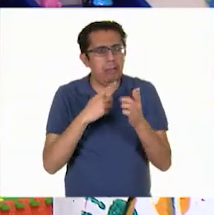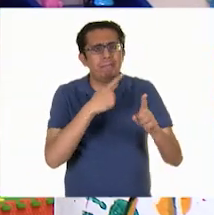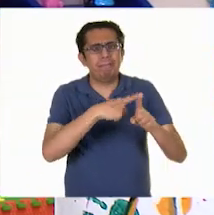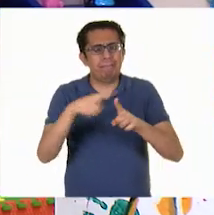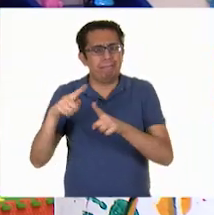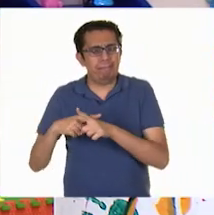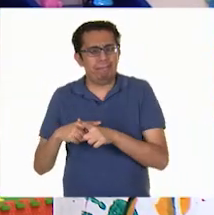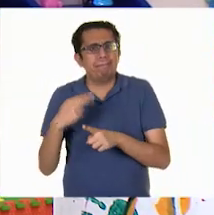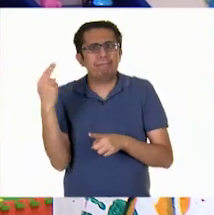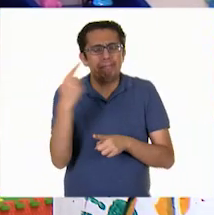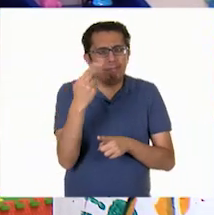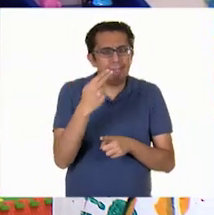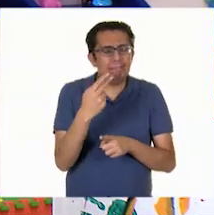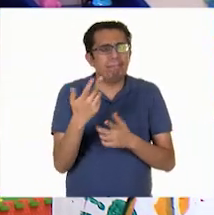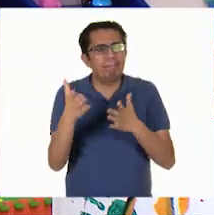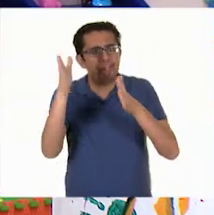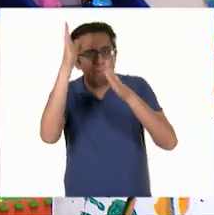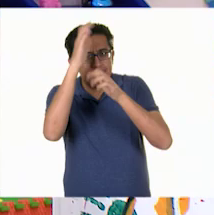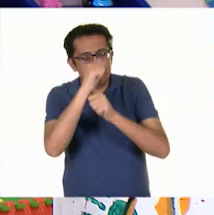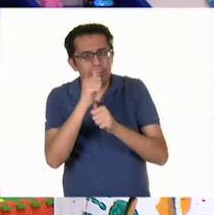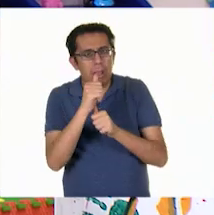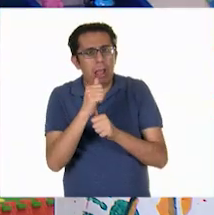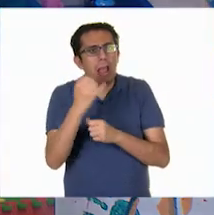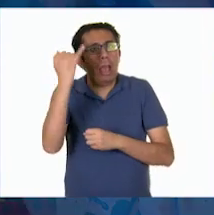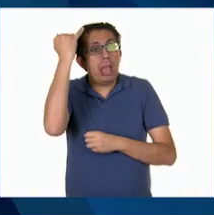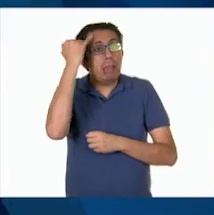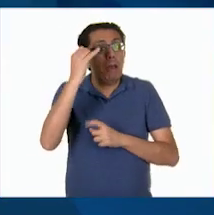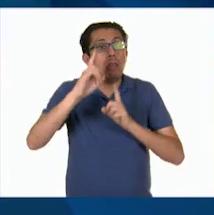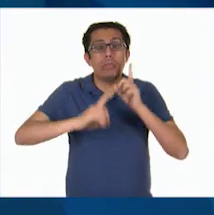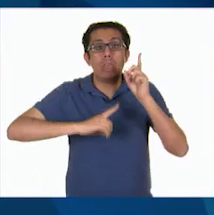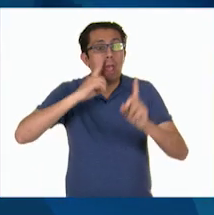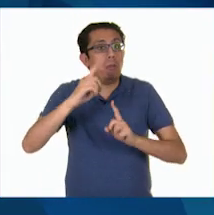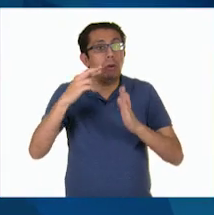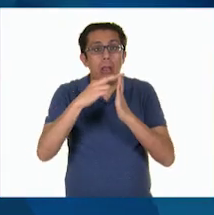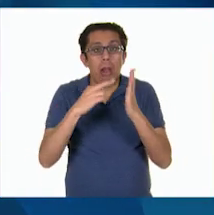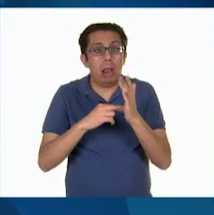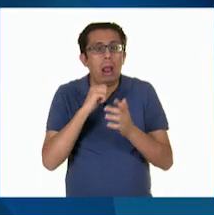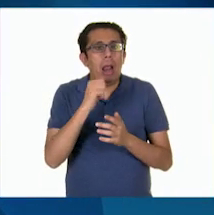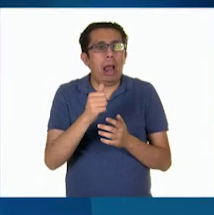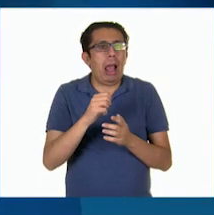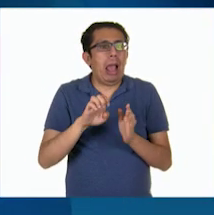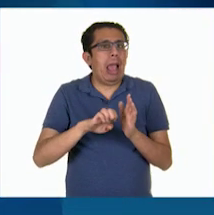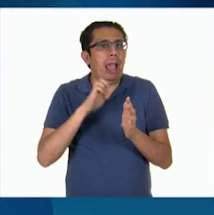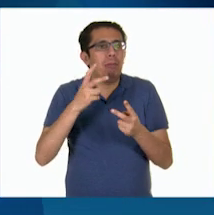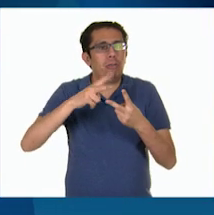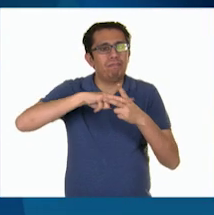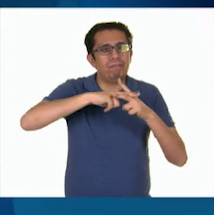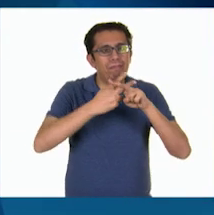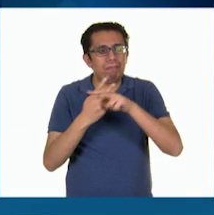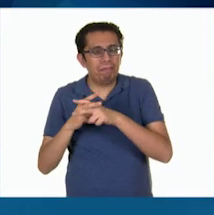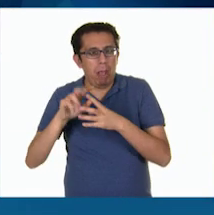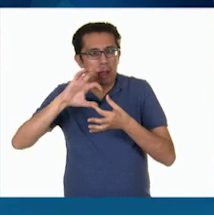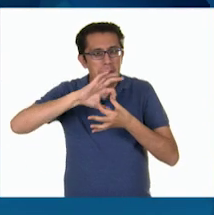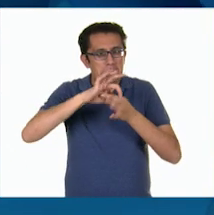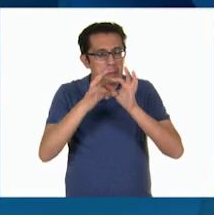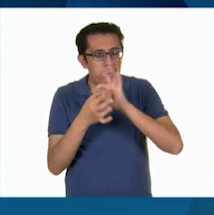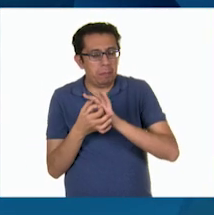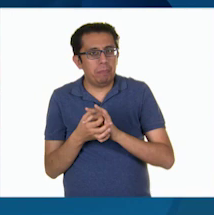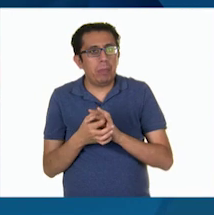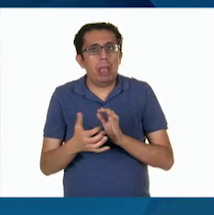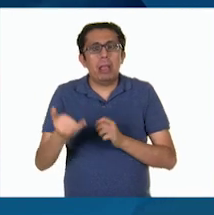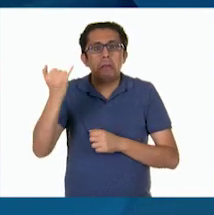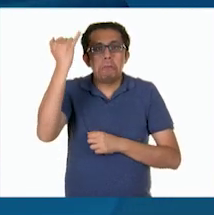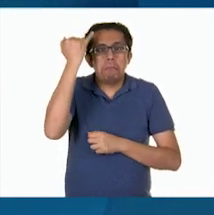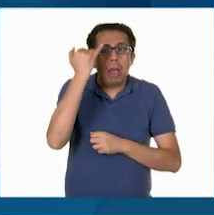de acuerdo. Imagínense que en un deporte no tuviera reglas, por ejemplo, la lucha olímpica. Imagínense, ¿qué piensan